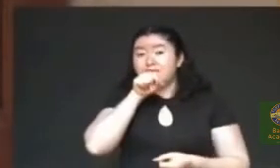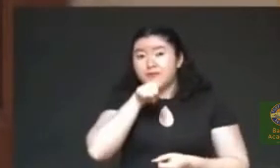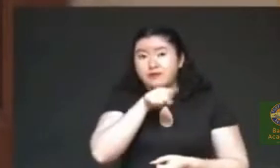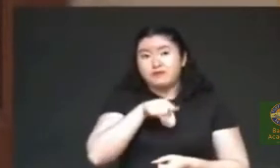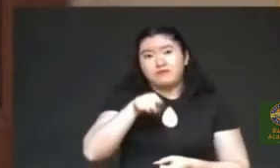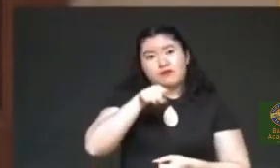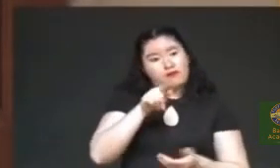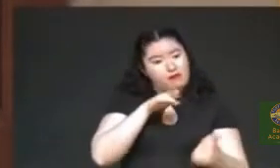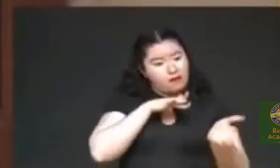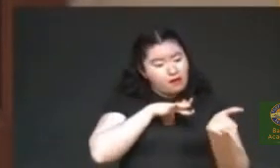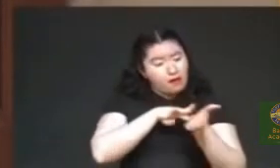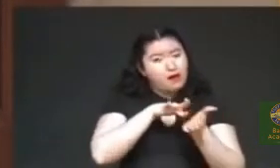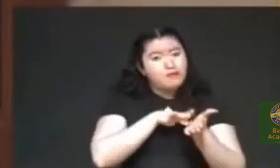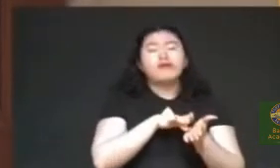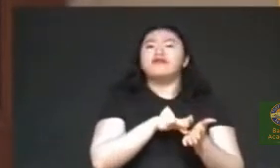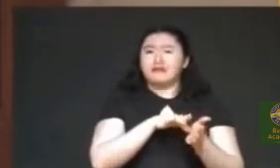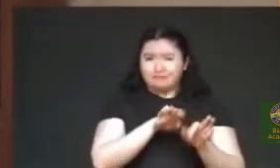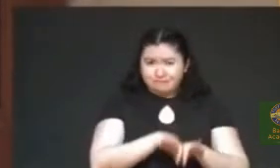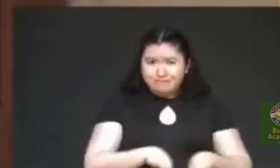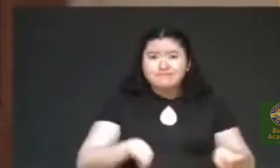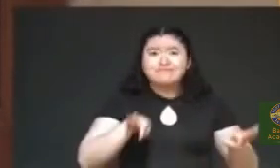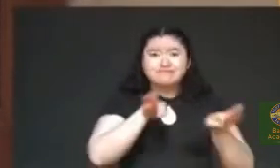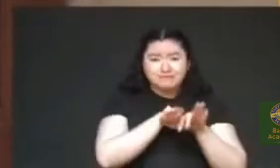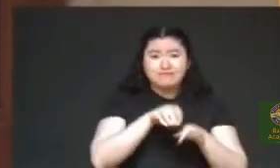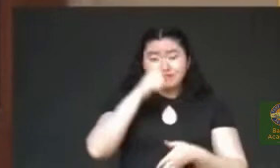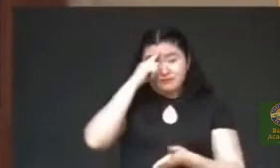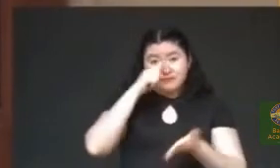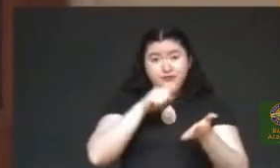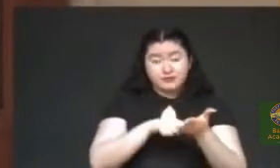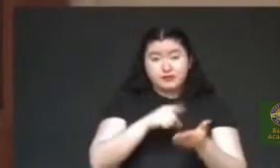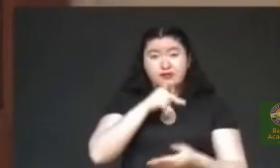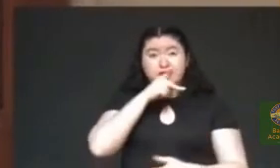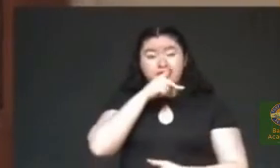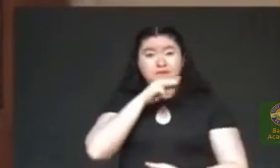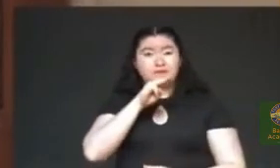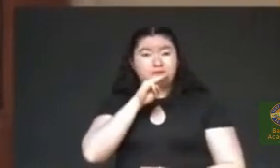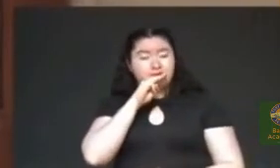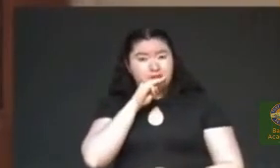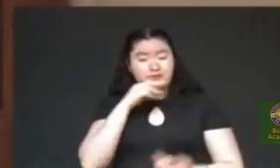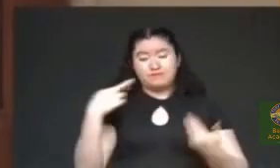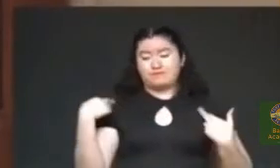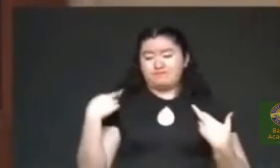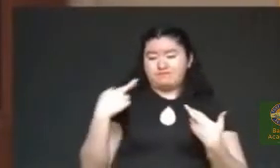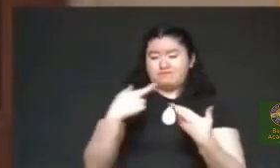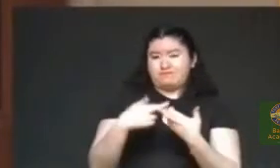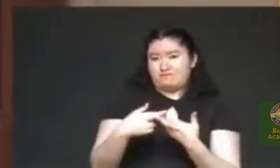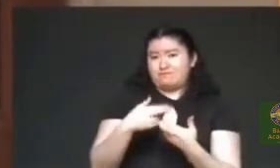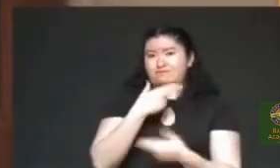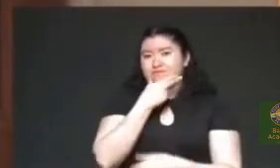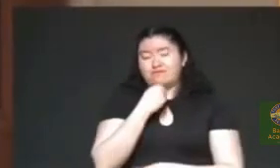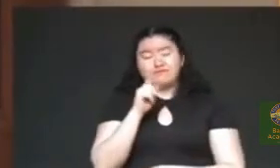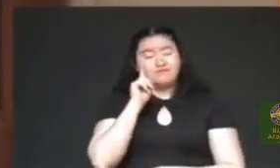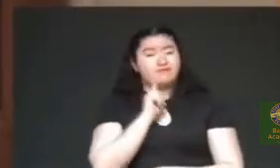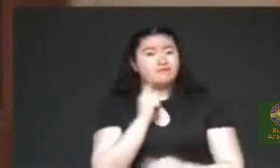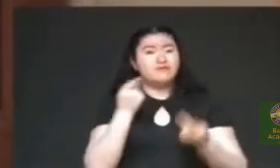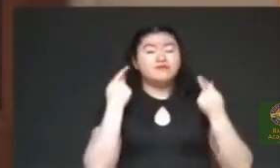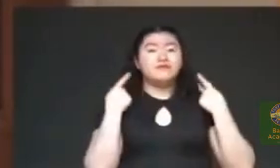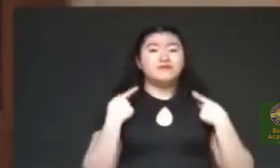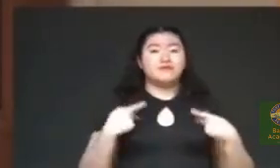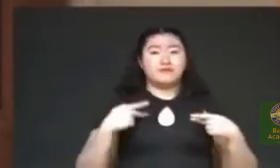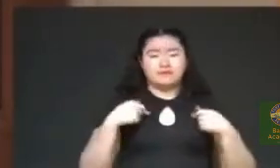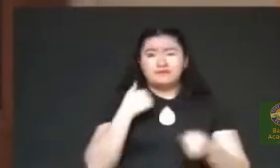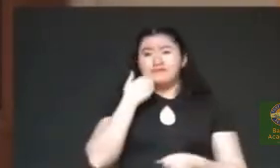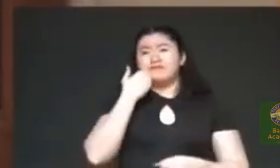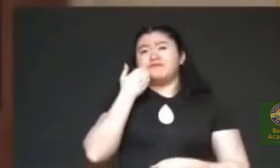los niños y las niñas. Yo creo que son padres y madres de familia, maestros, maestras, ciudadanos que quieran